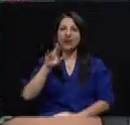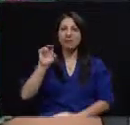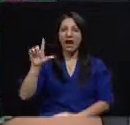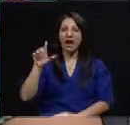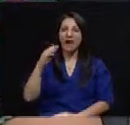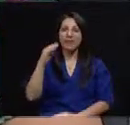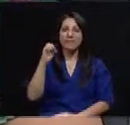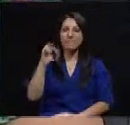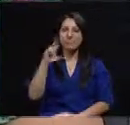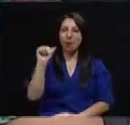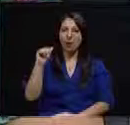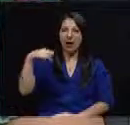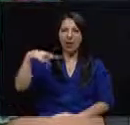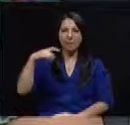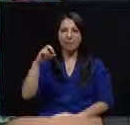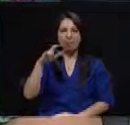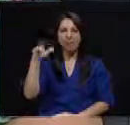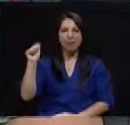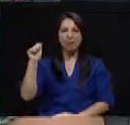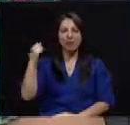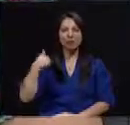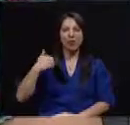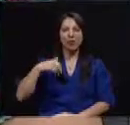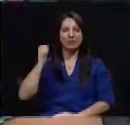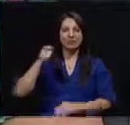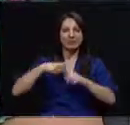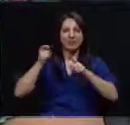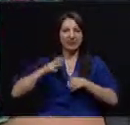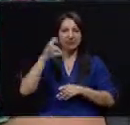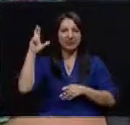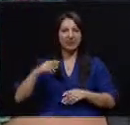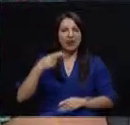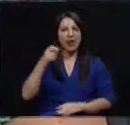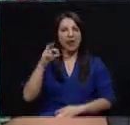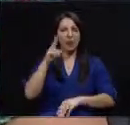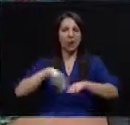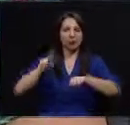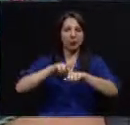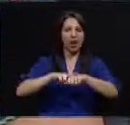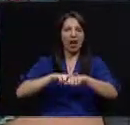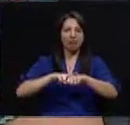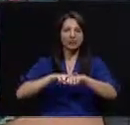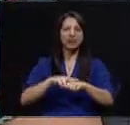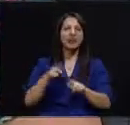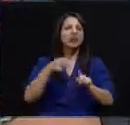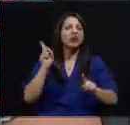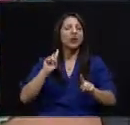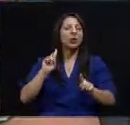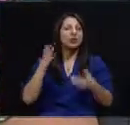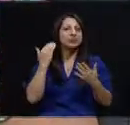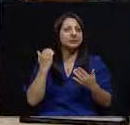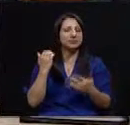el expresidente de Costa Rica, el héroe nacional don Juan Rafael Mora Porras. ¿De dónde sale, Rubén,